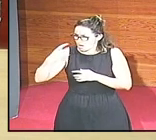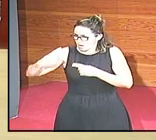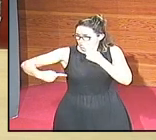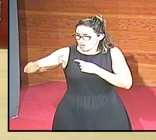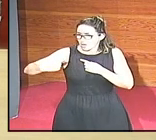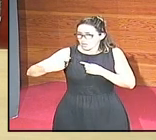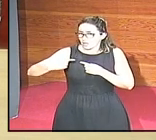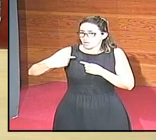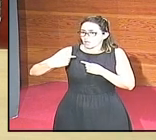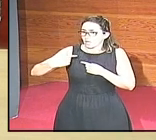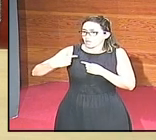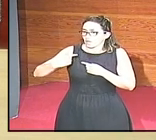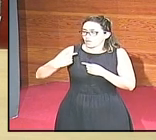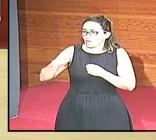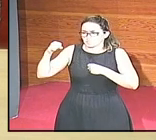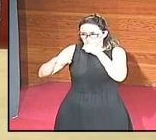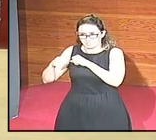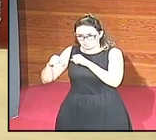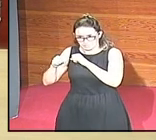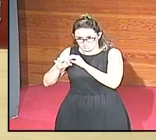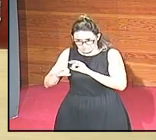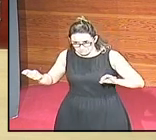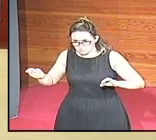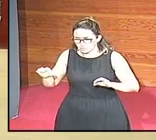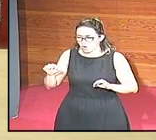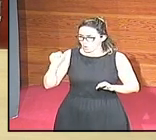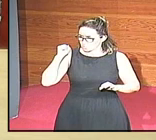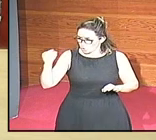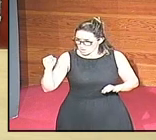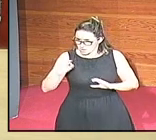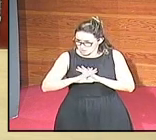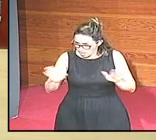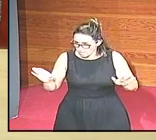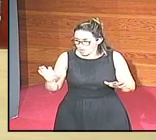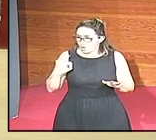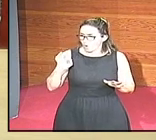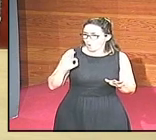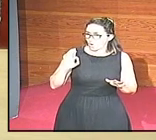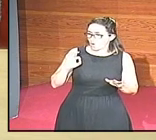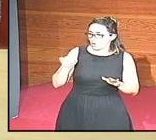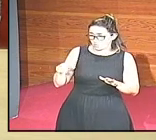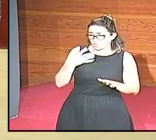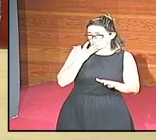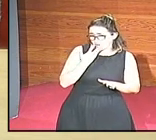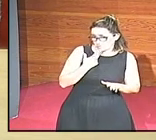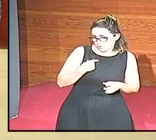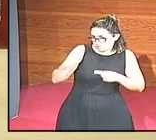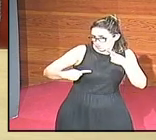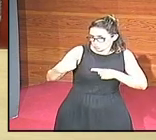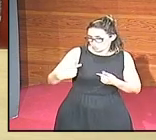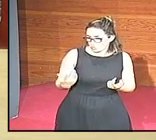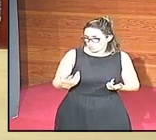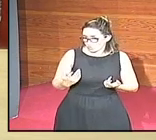y no darme de hostias, y no decir que se tiene que morir, y no sentirme agredido, que es, creo,